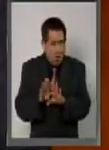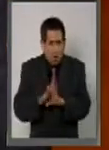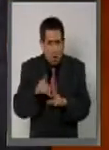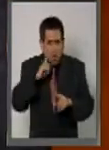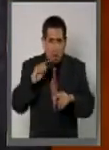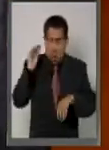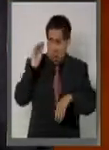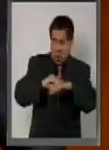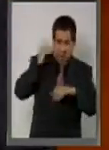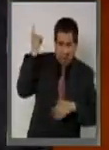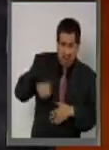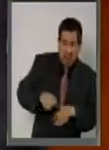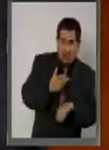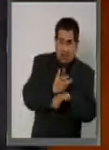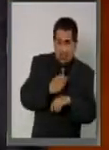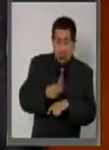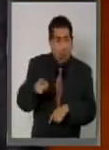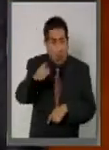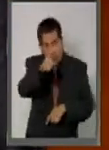impuesta por los Estados Unidos,